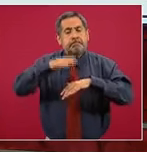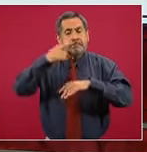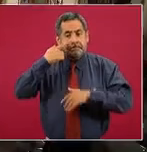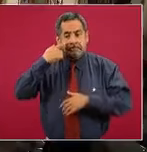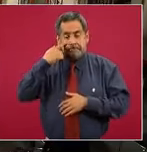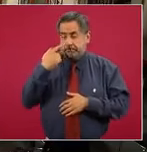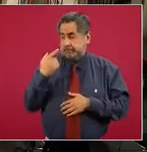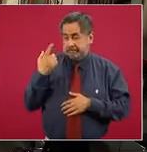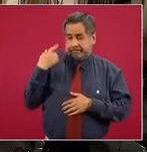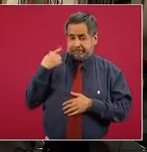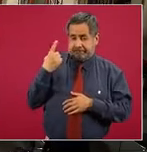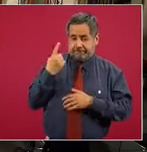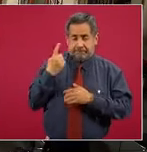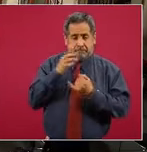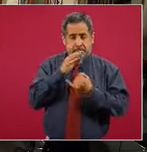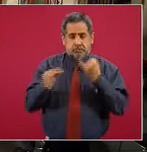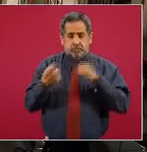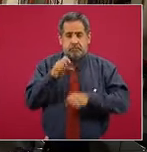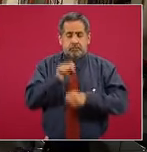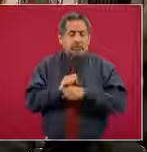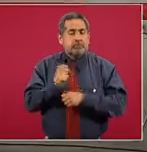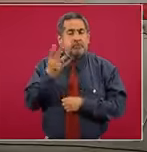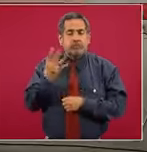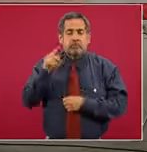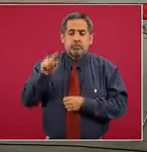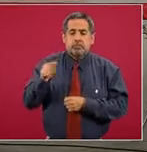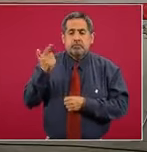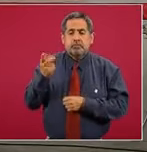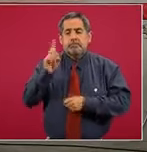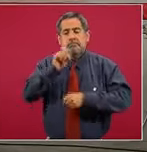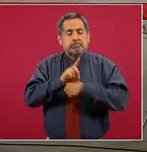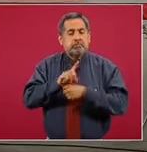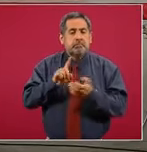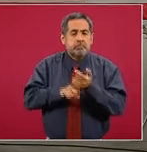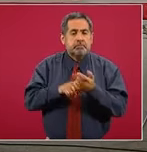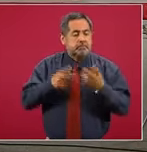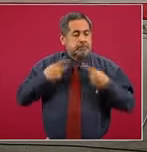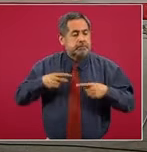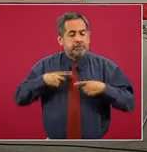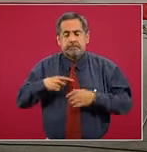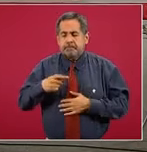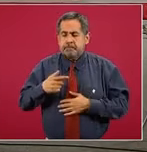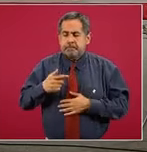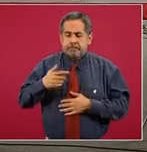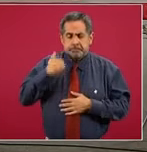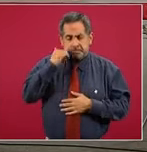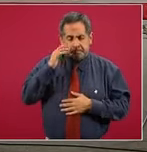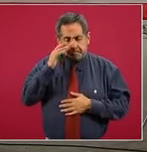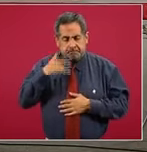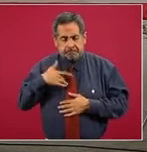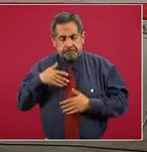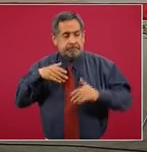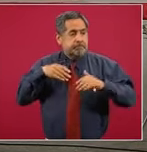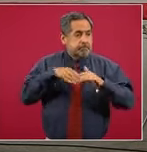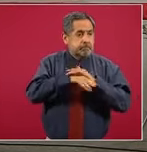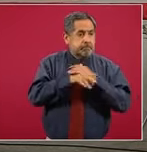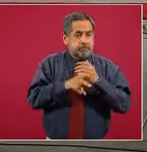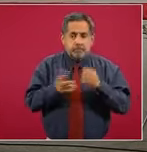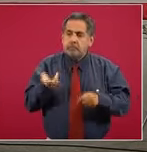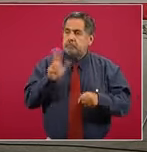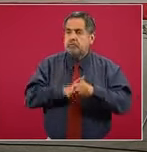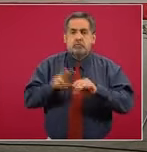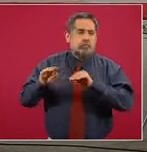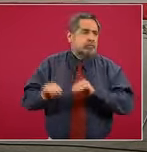última semana tenemos 4.7 días de promedio de los pacientes que requirieron hospitalización cuando se registraron o